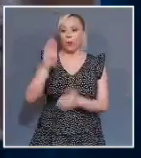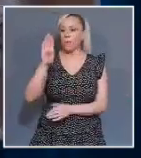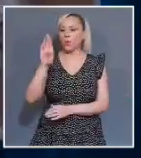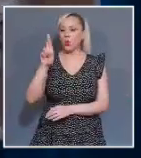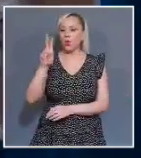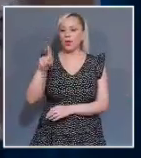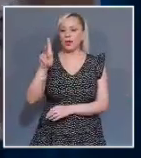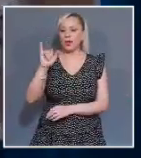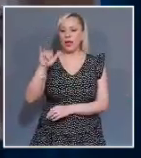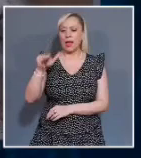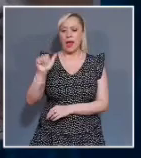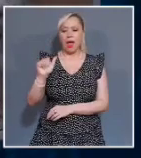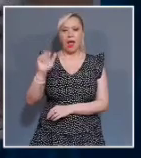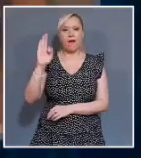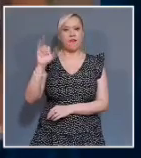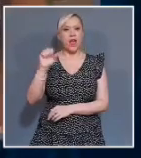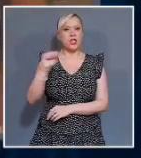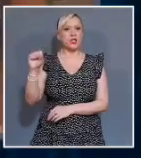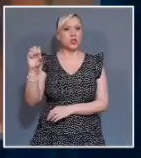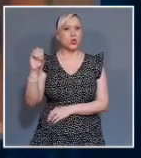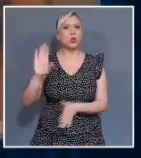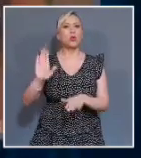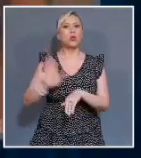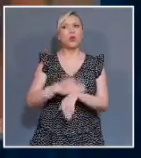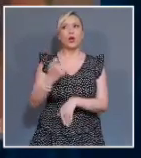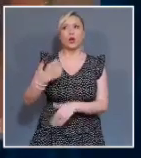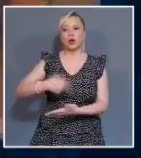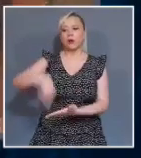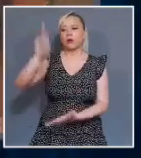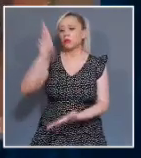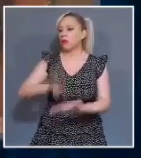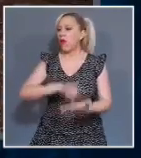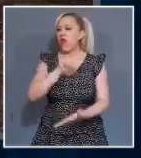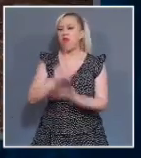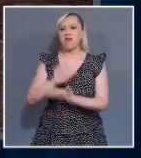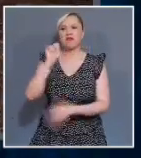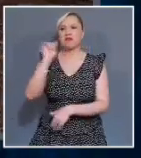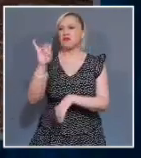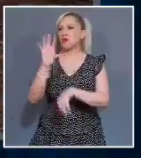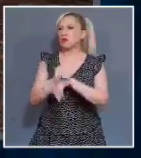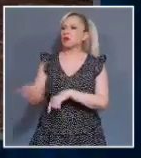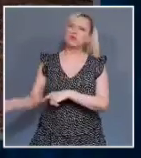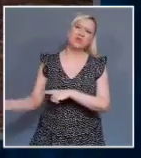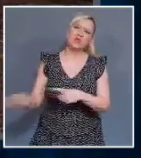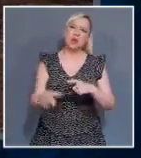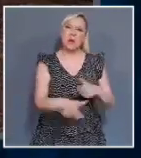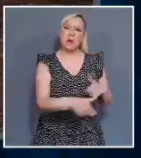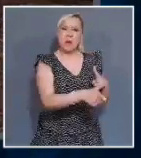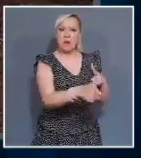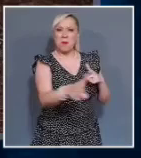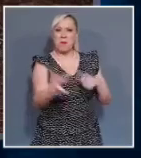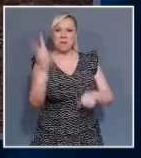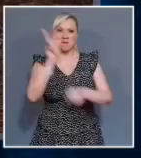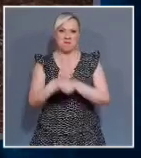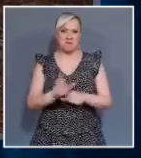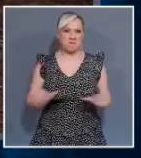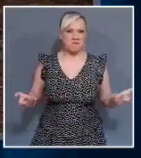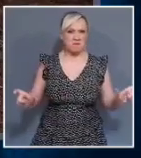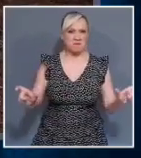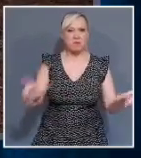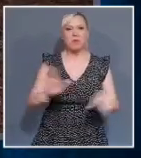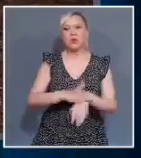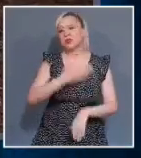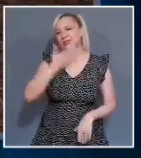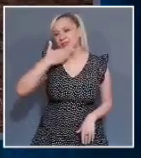día después de firmarse un decreto de movilización general para la lucha contra la inseguridad yihadista, en un país cuyo gobierno